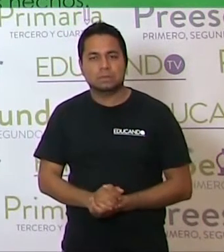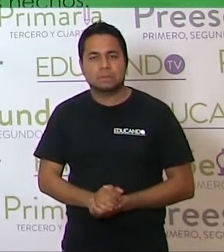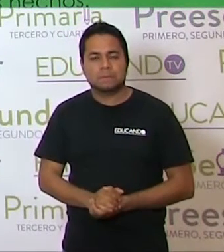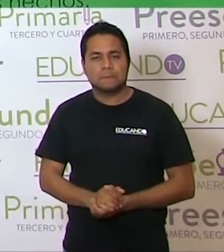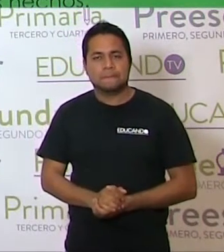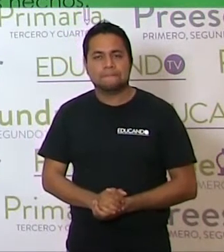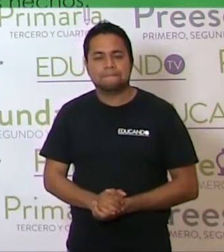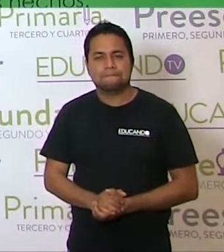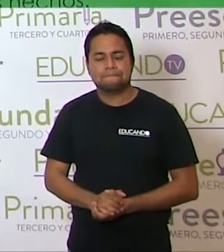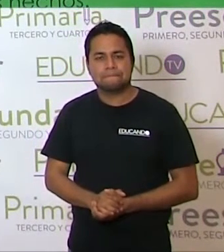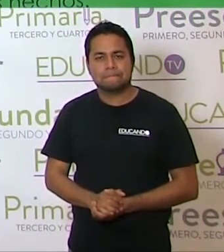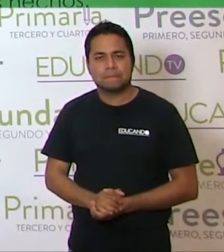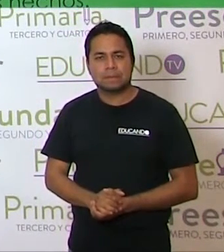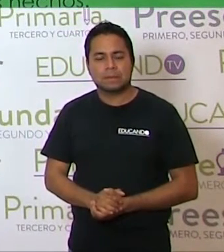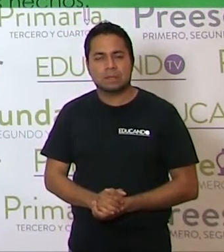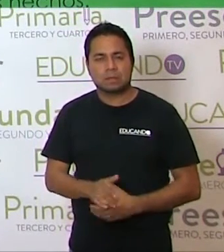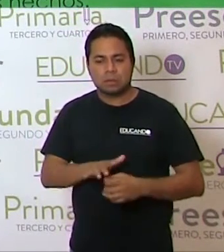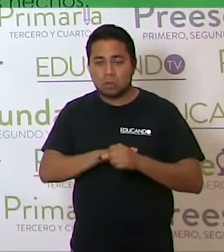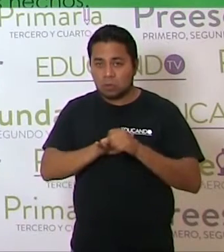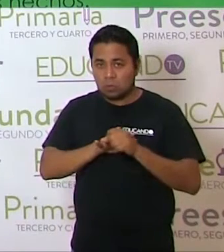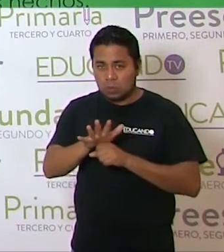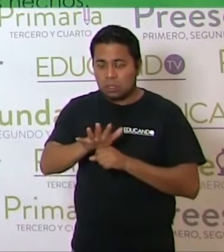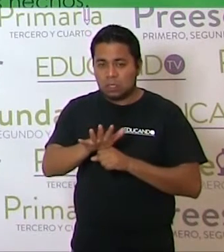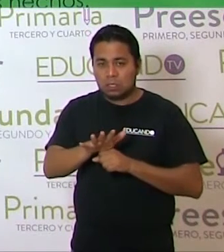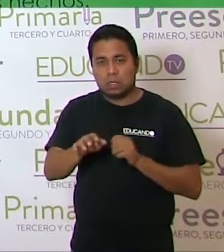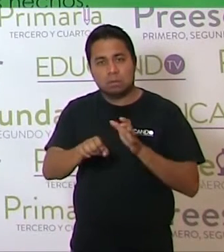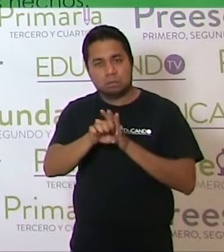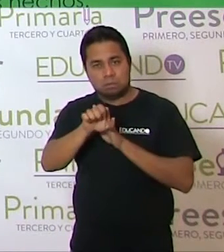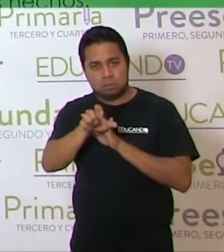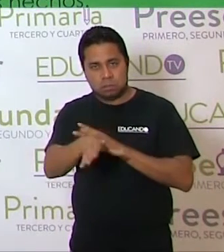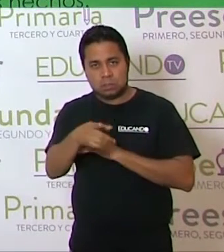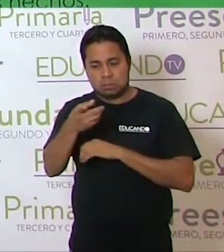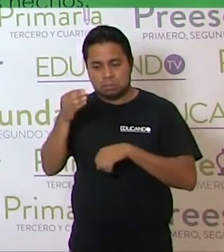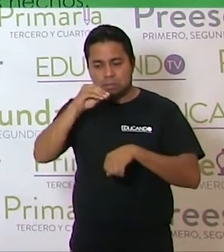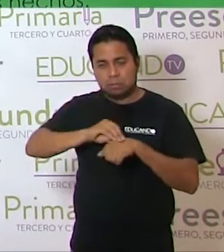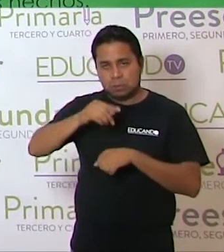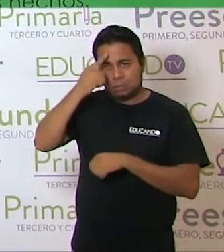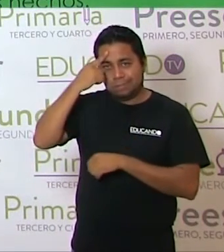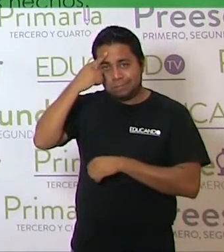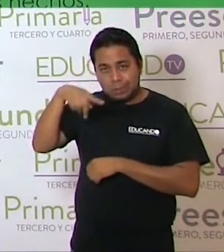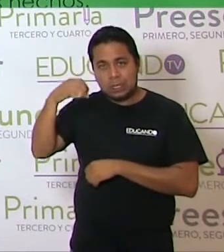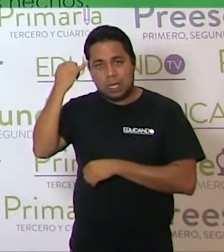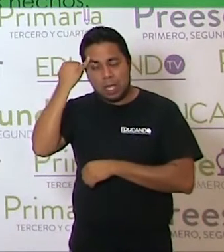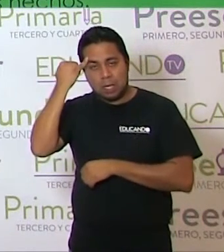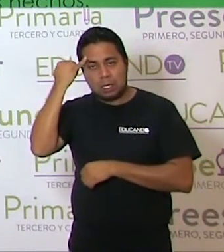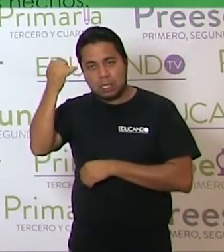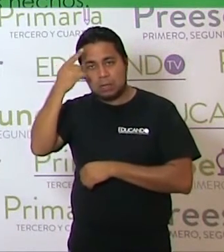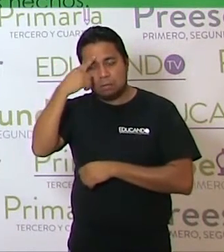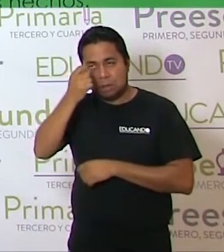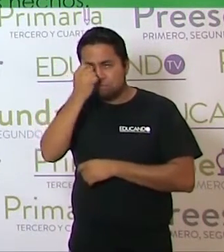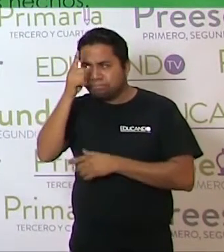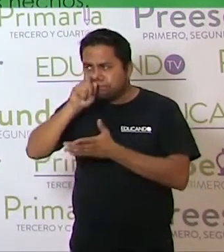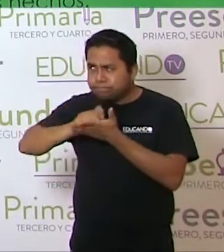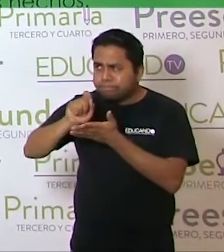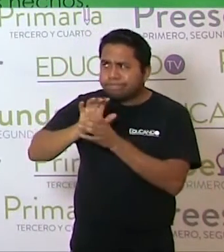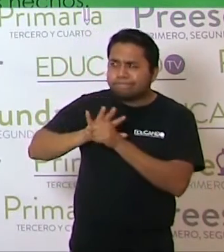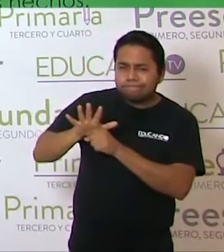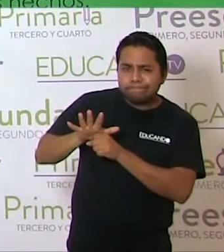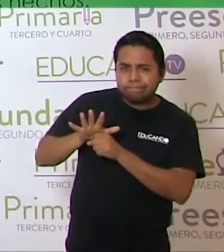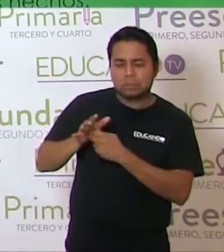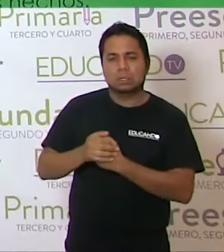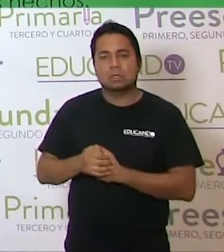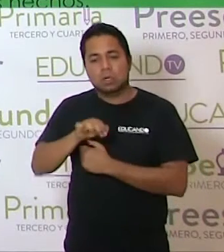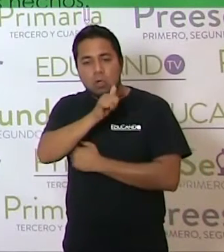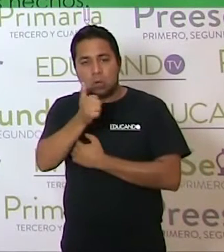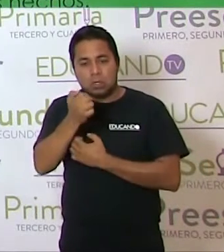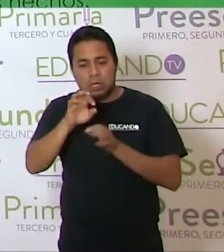e implicaciones tiene las ideas del autor otra manera